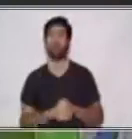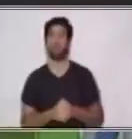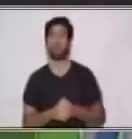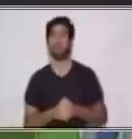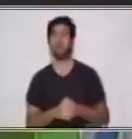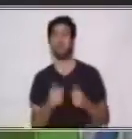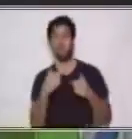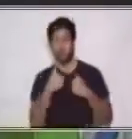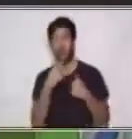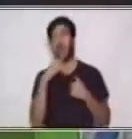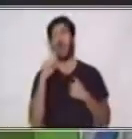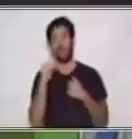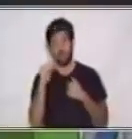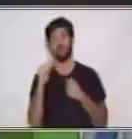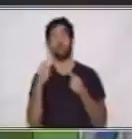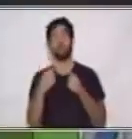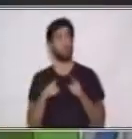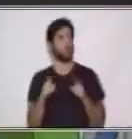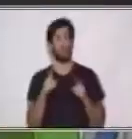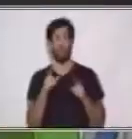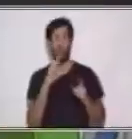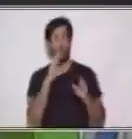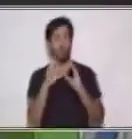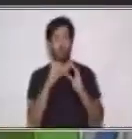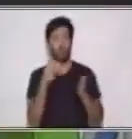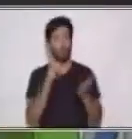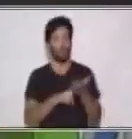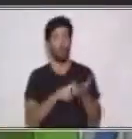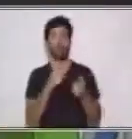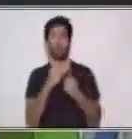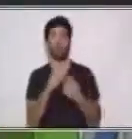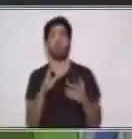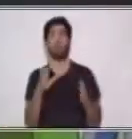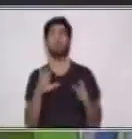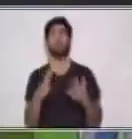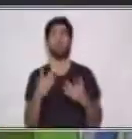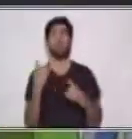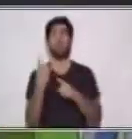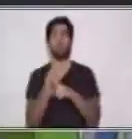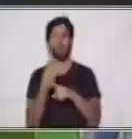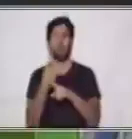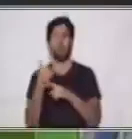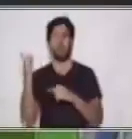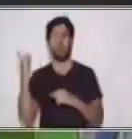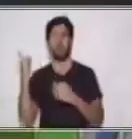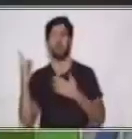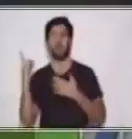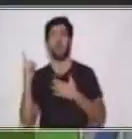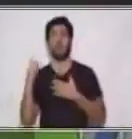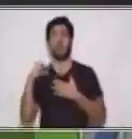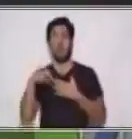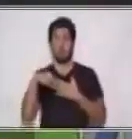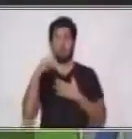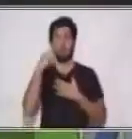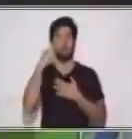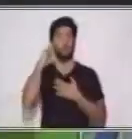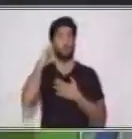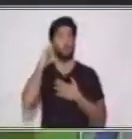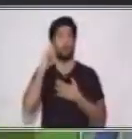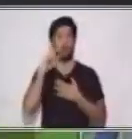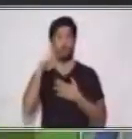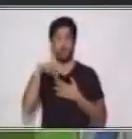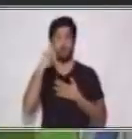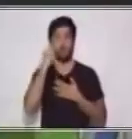emitían sonidos y todo, pero también en algún momento utilizaron los pictogramas o que tal vez tú los relacionas